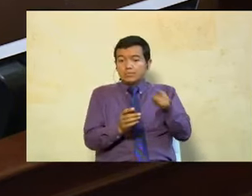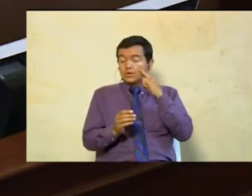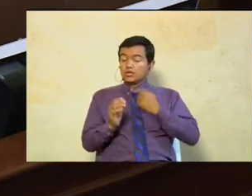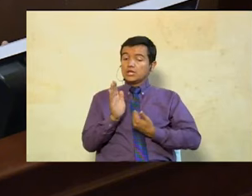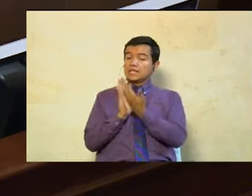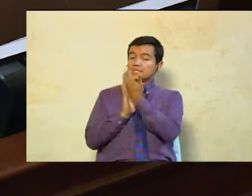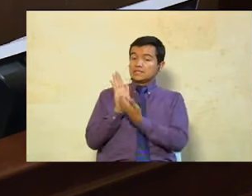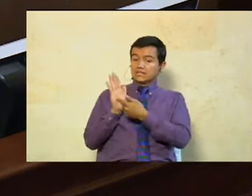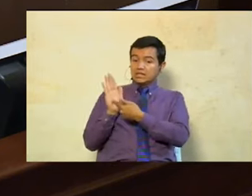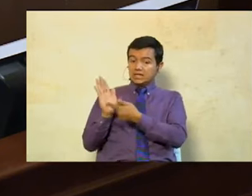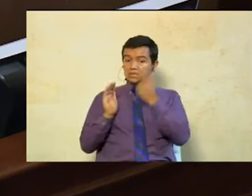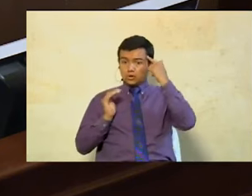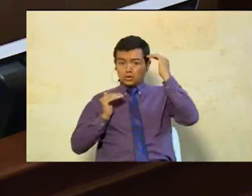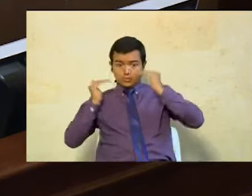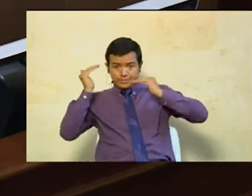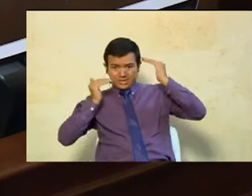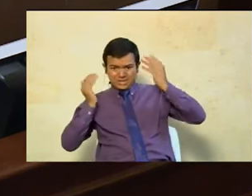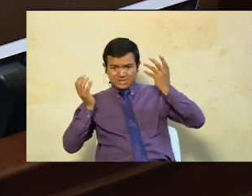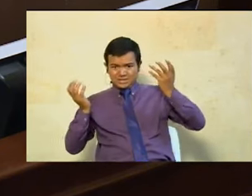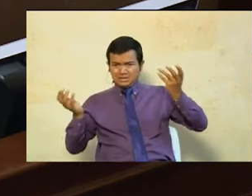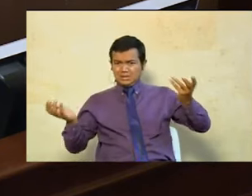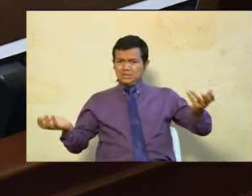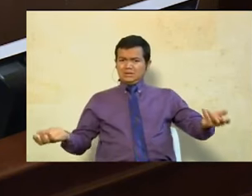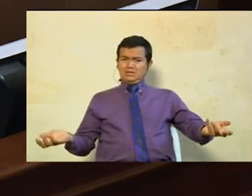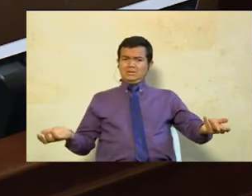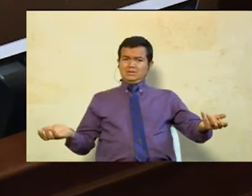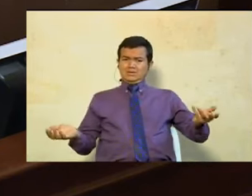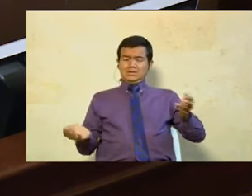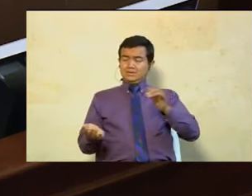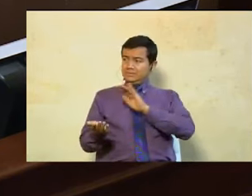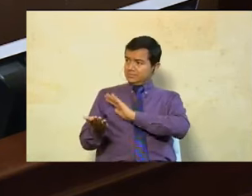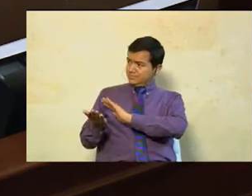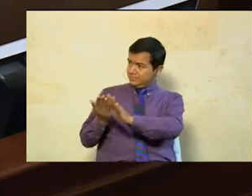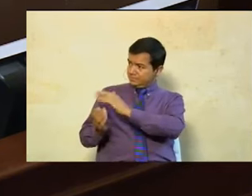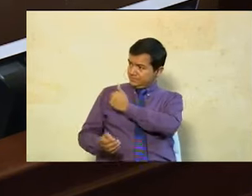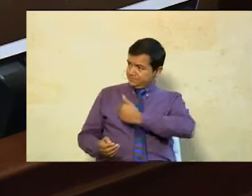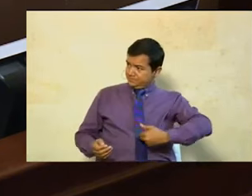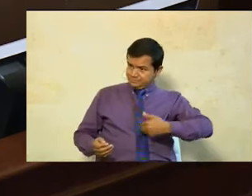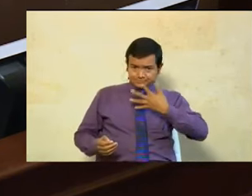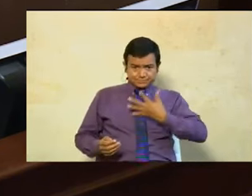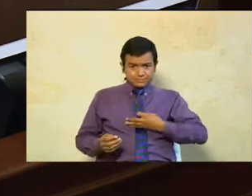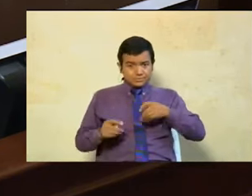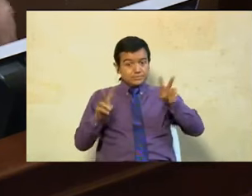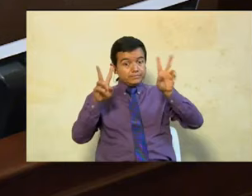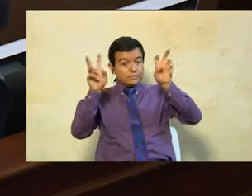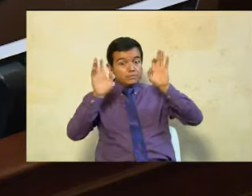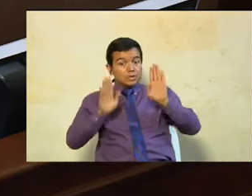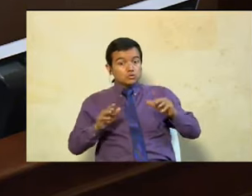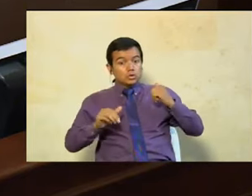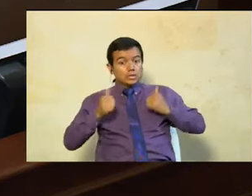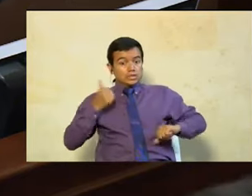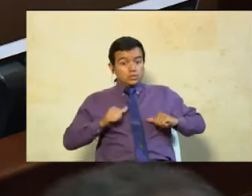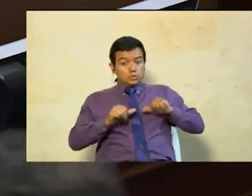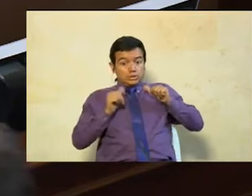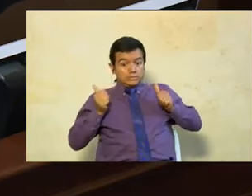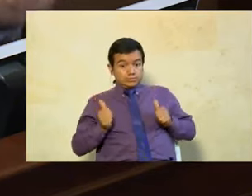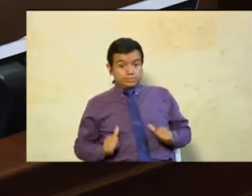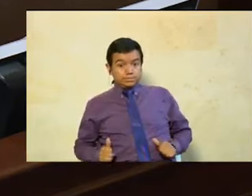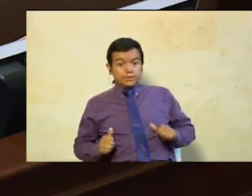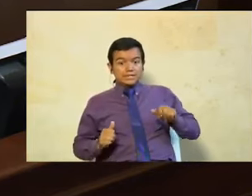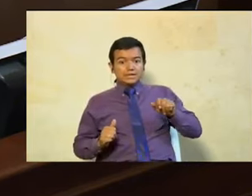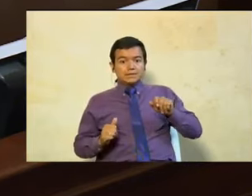competencias requeridas Es que yo señor presidente sí creo que en esta materia nosotros tenemos que ser